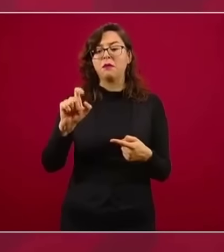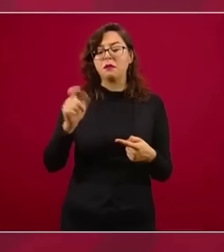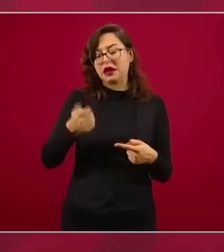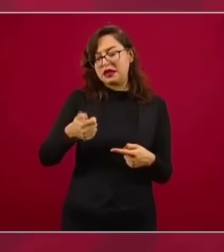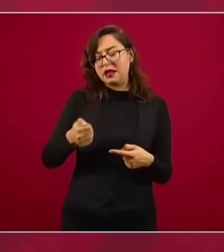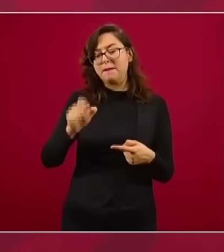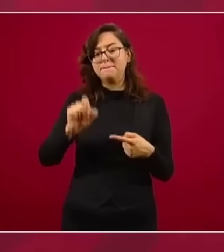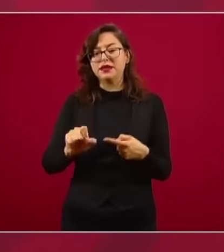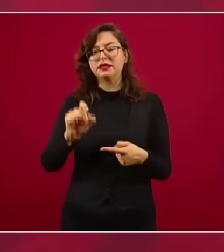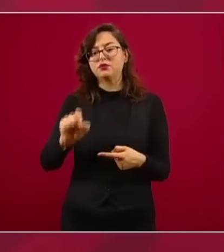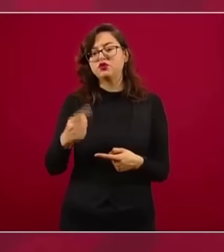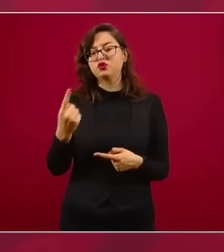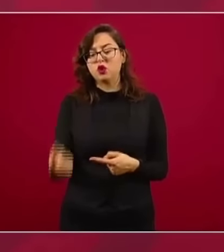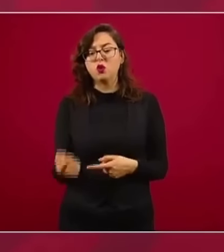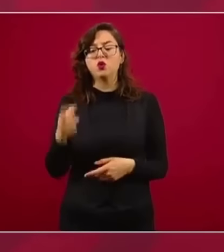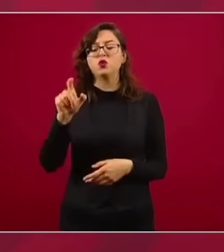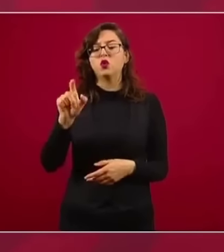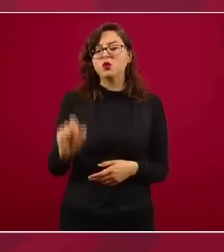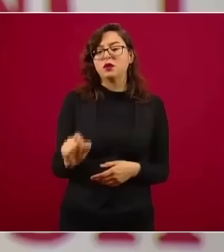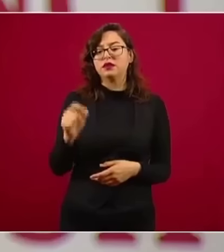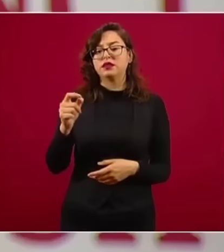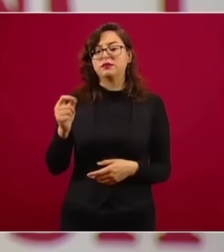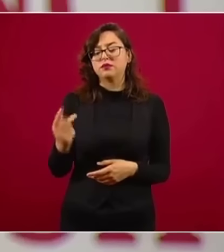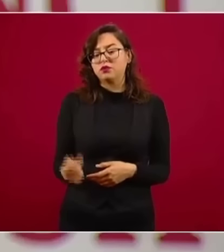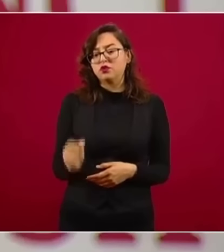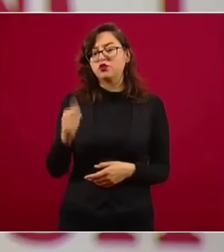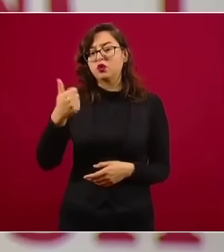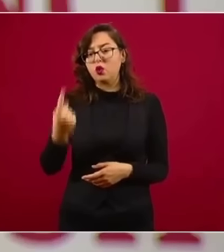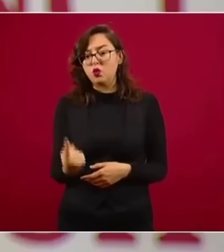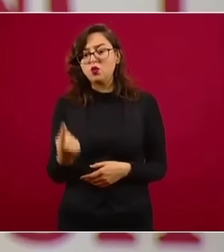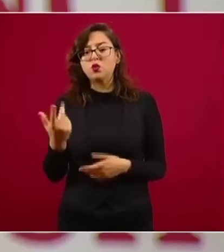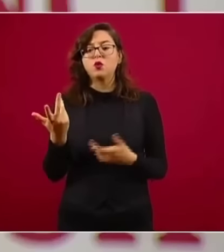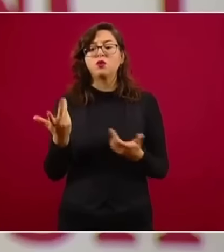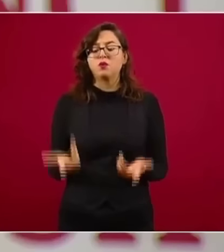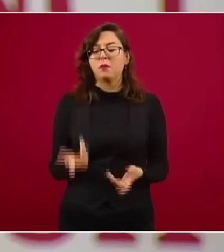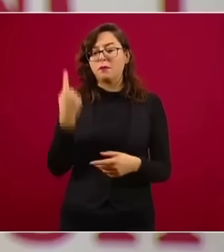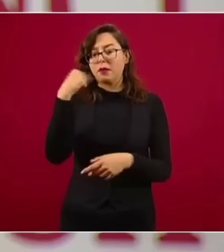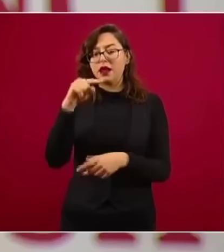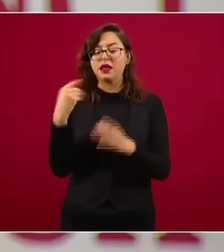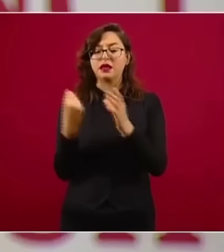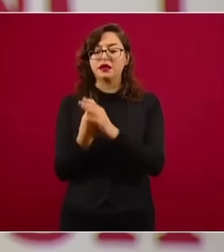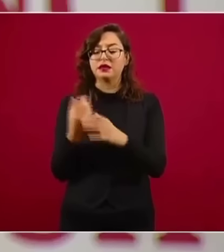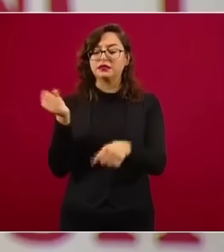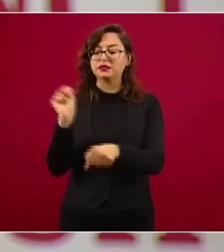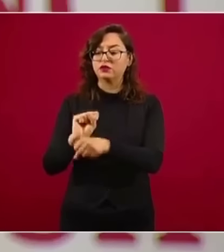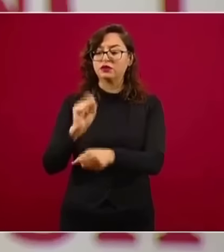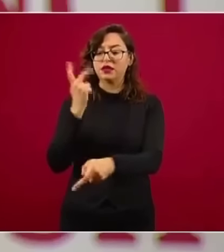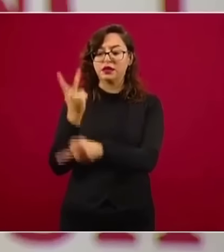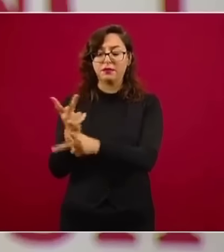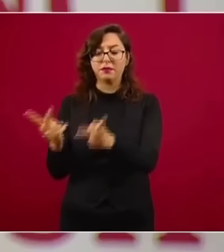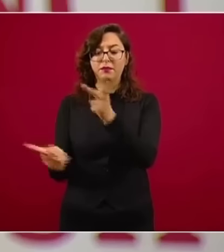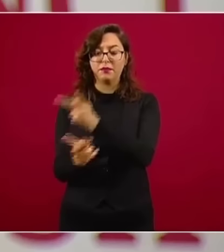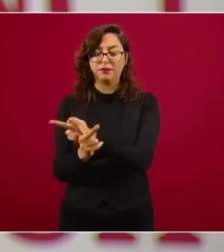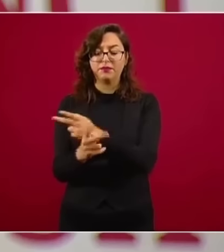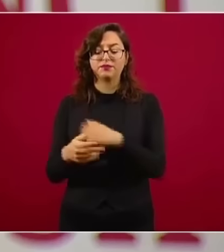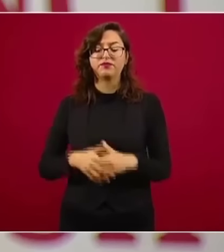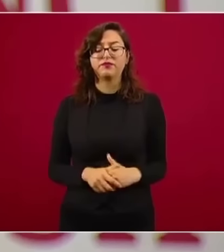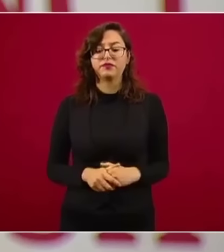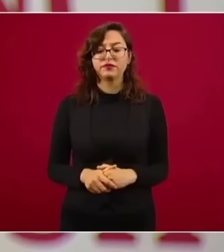el 22.1 para las clases de secundaria y bachillerato. La población a la que va a